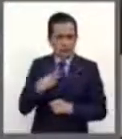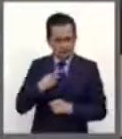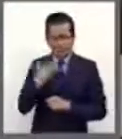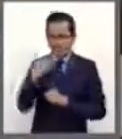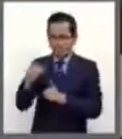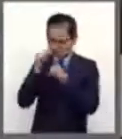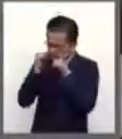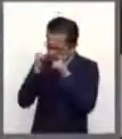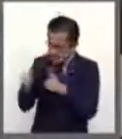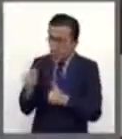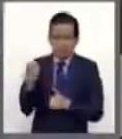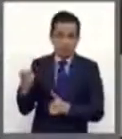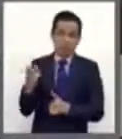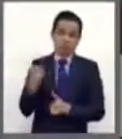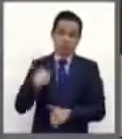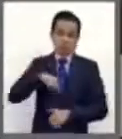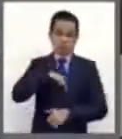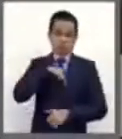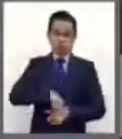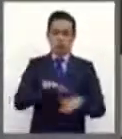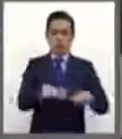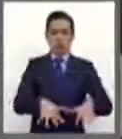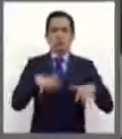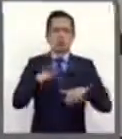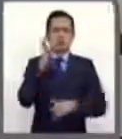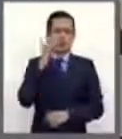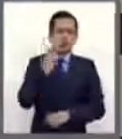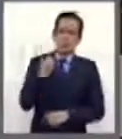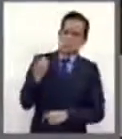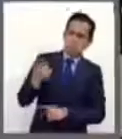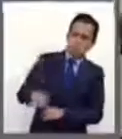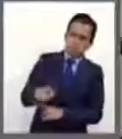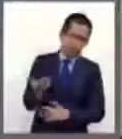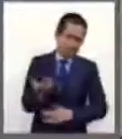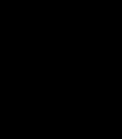una cuestión de la soberanía. Es cuanto. Gracias, diputada Hernández.